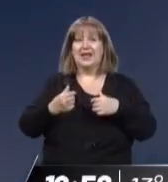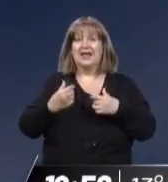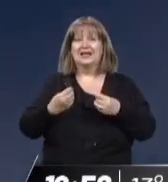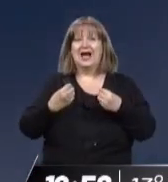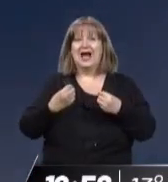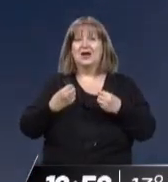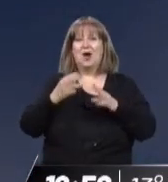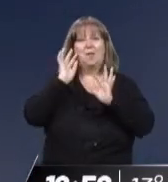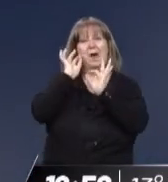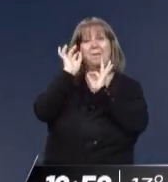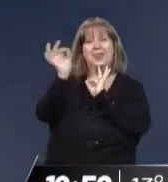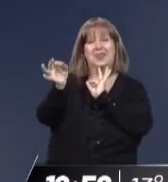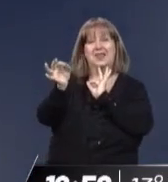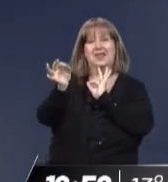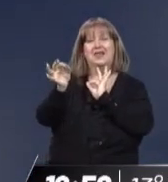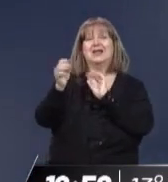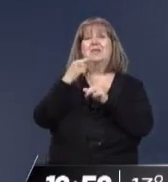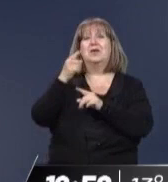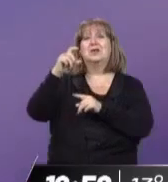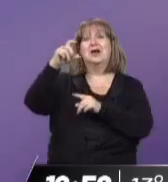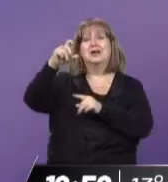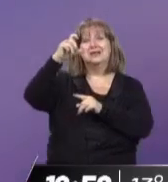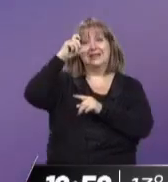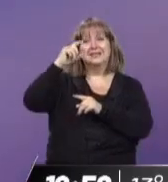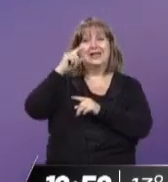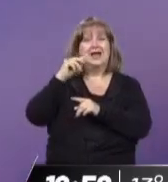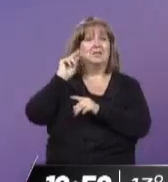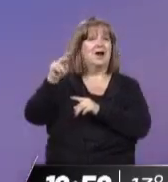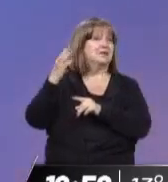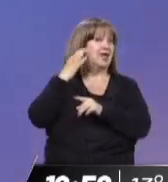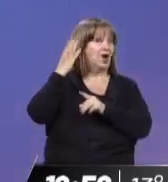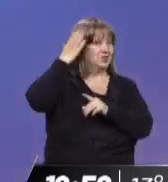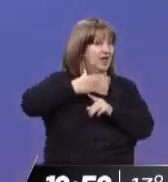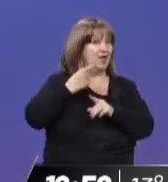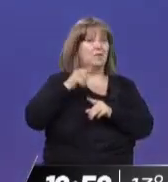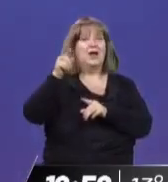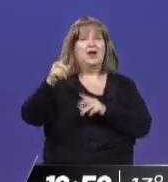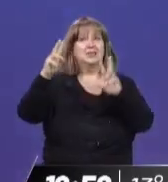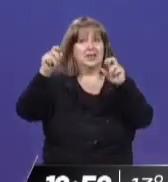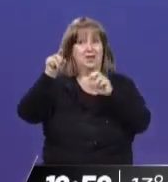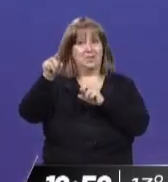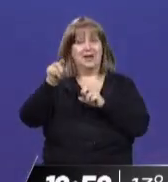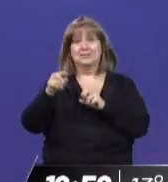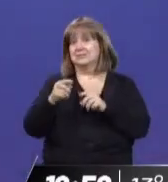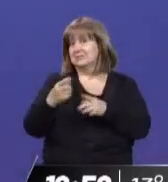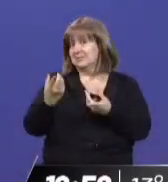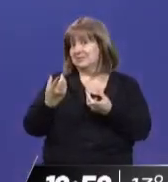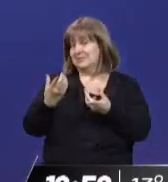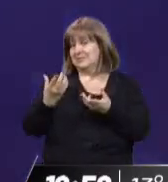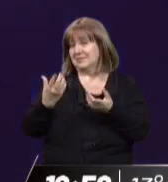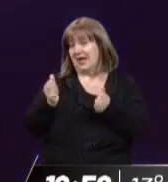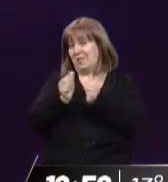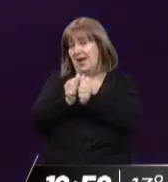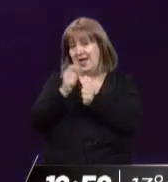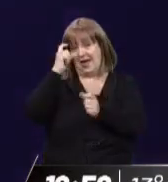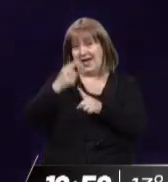las imágenes como antes le dice Cecilia, te quiero, no te puedo mirar los ojos porque estás de costado, pero este tema es todo para vos. Y le cantó la canción a Cecilia Roth.